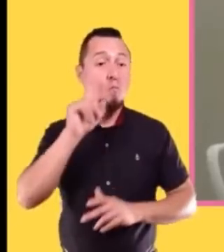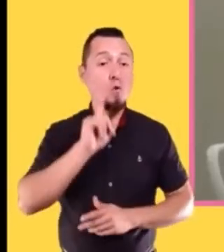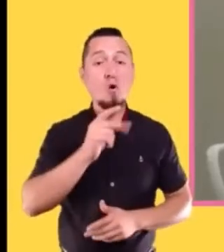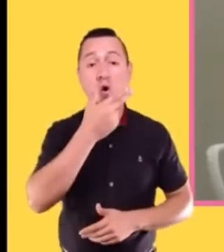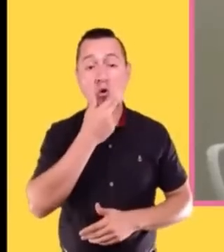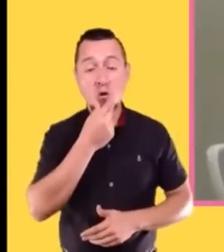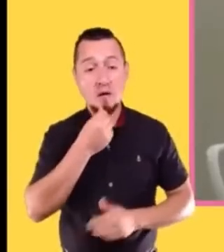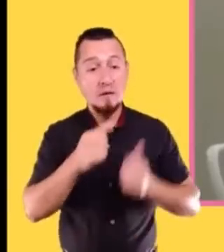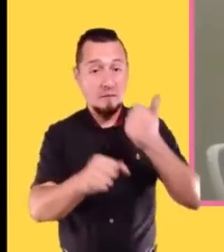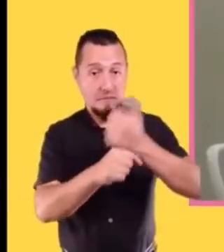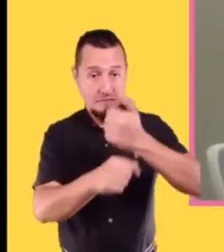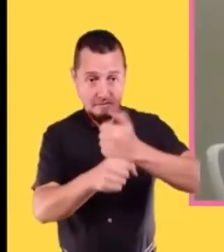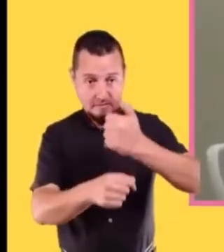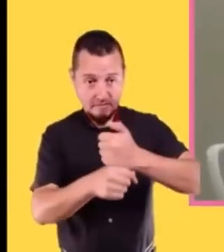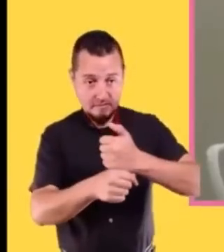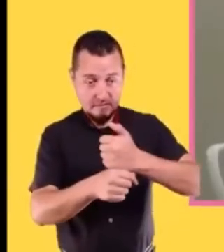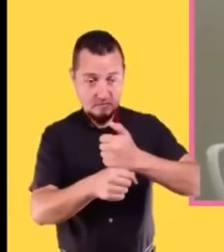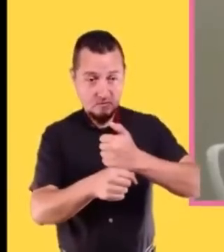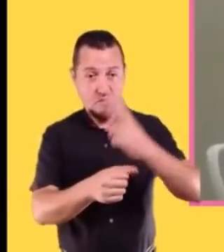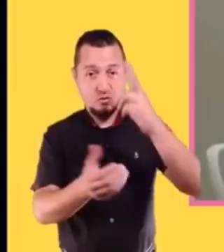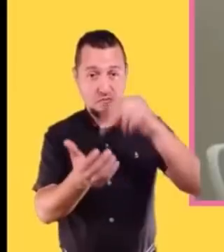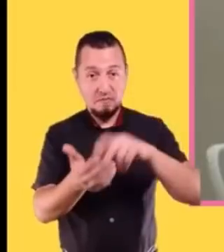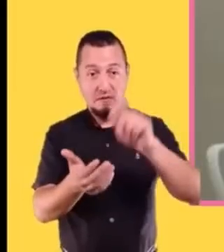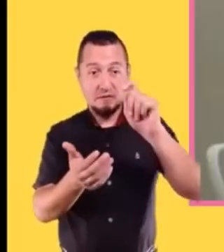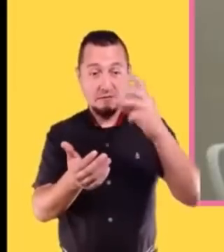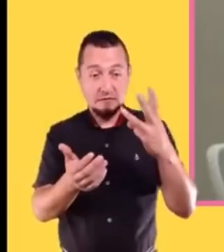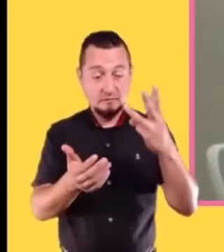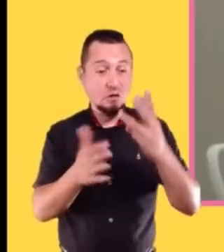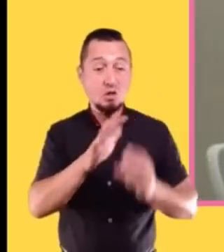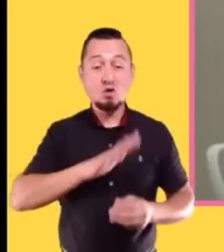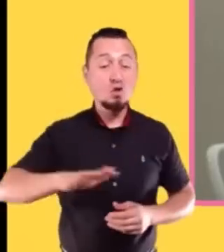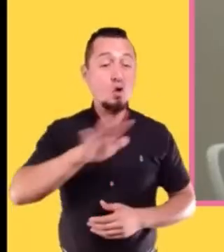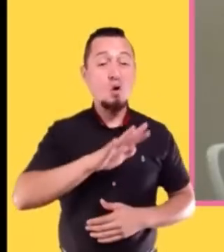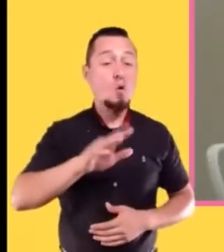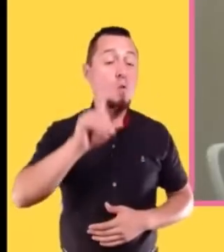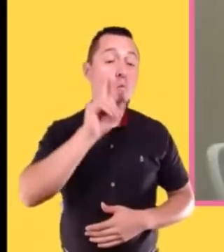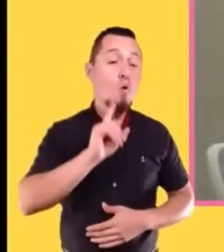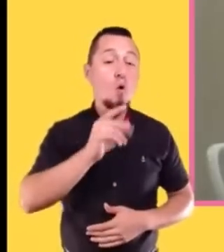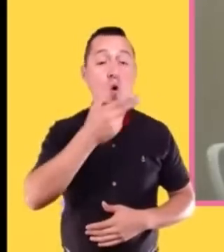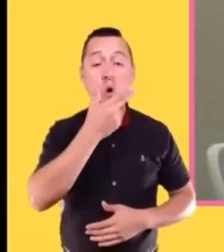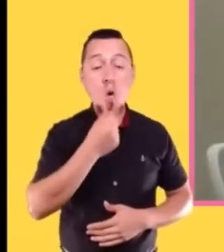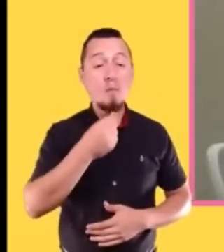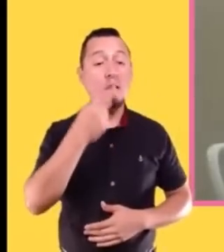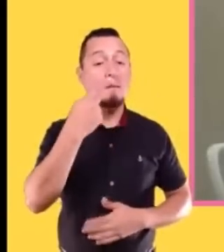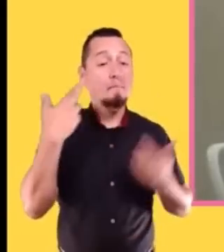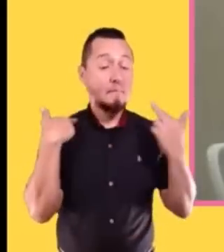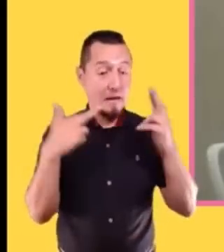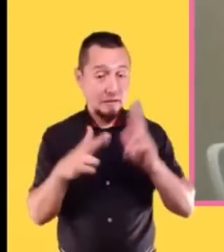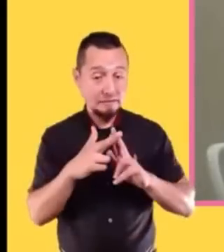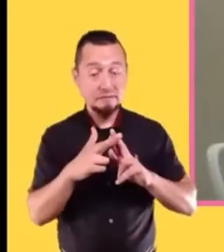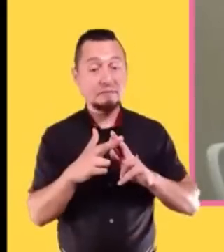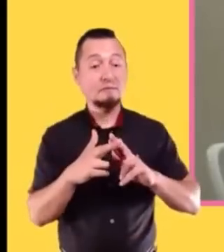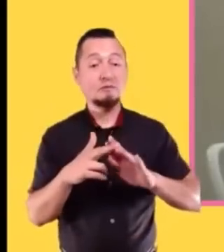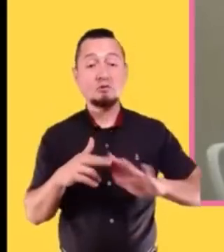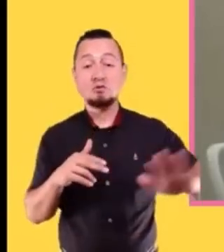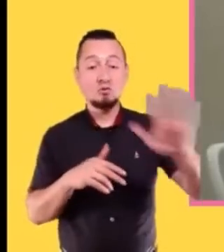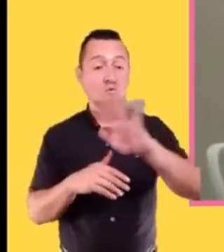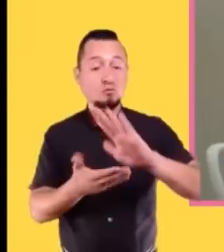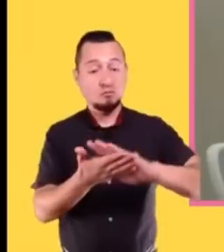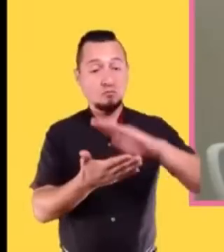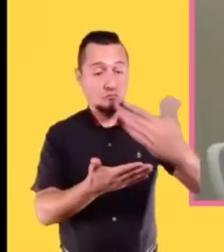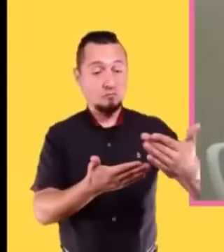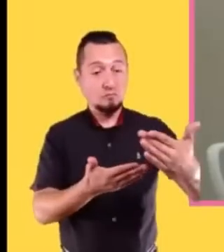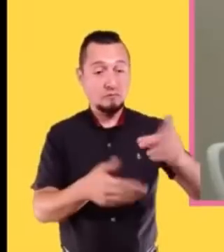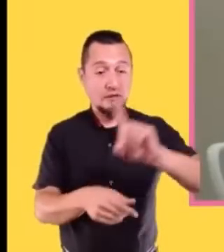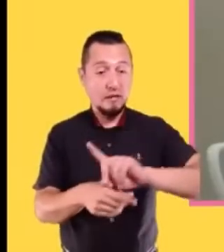primaria. 2023, todas las maestras y todos los maestros de primaria tendrán una computadora portátil que iniciamos a entregar el día